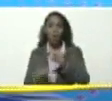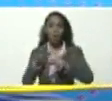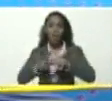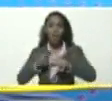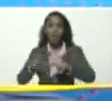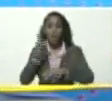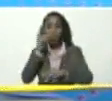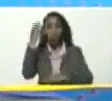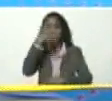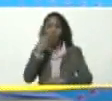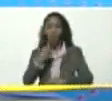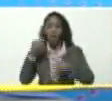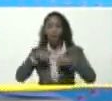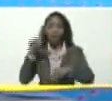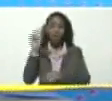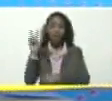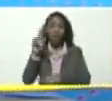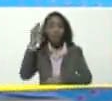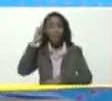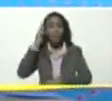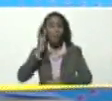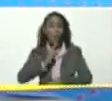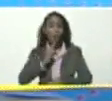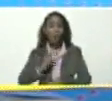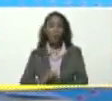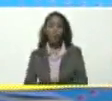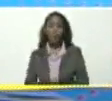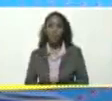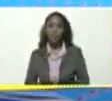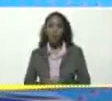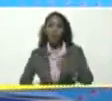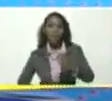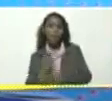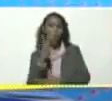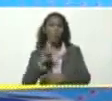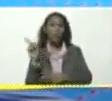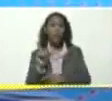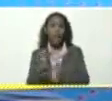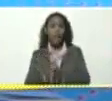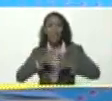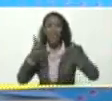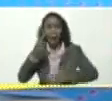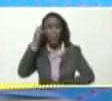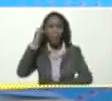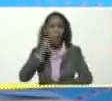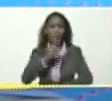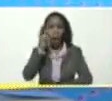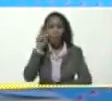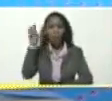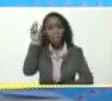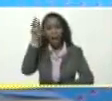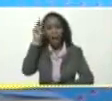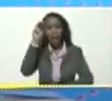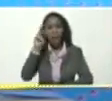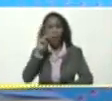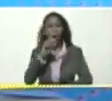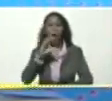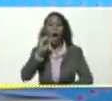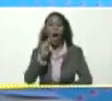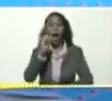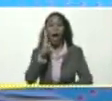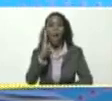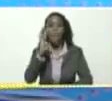infantiles y juveniles de Venezuela, Simón Bolívar, fundado por ese gran bolivariano, el maestro José Antonio